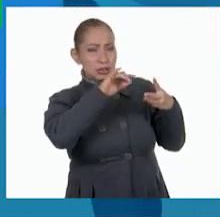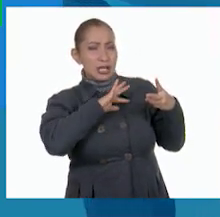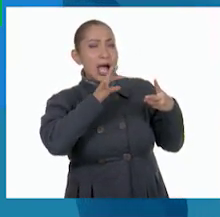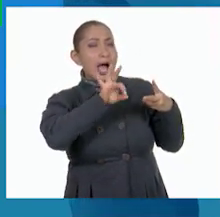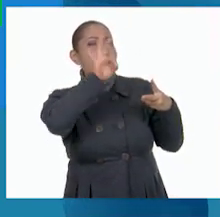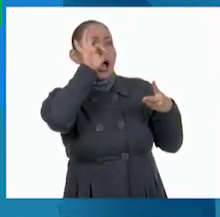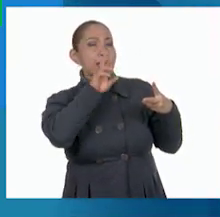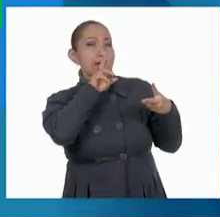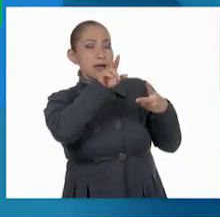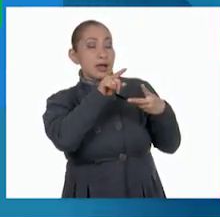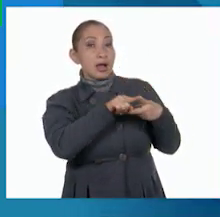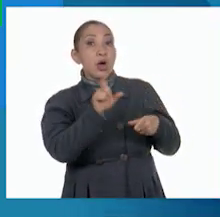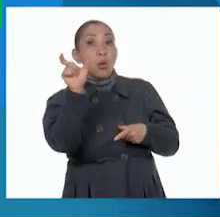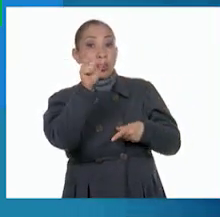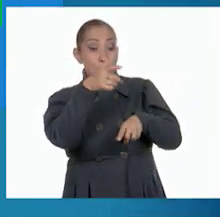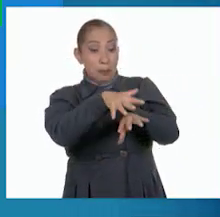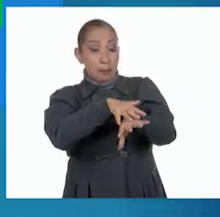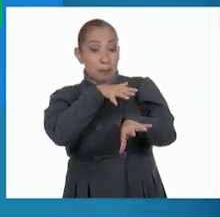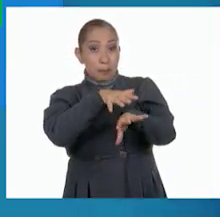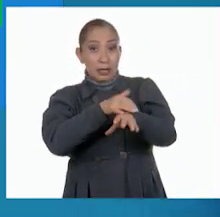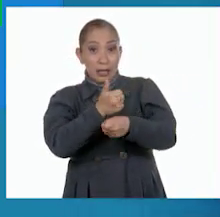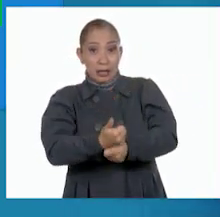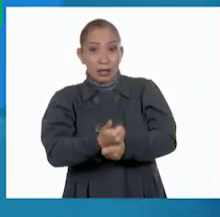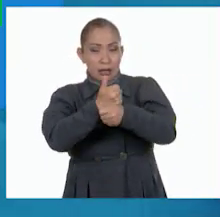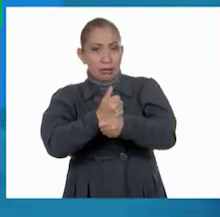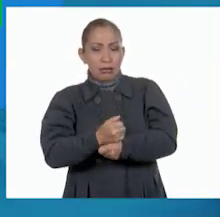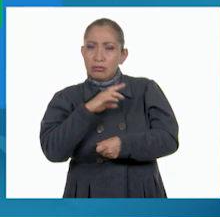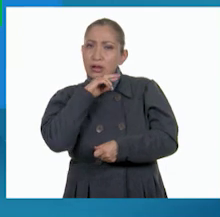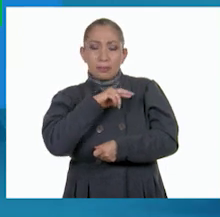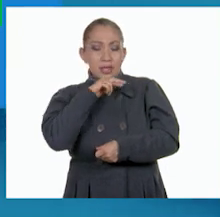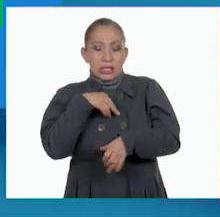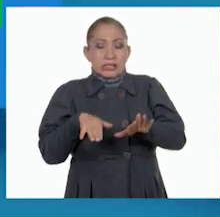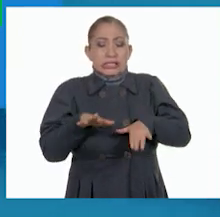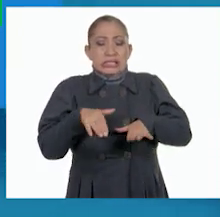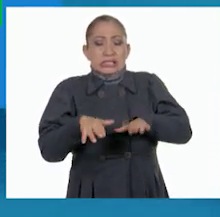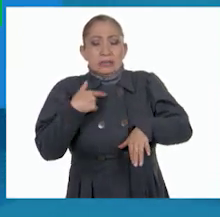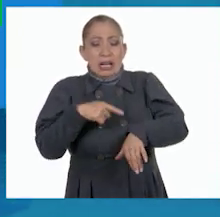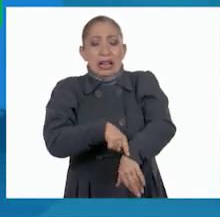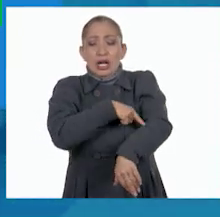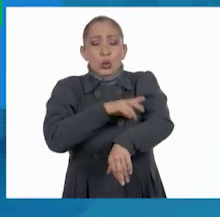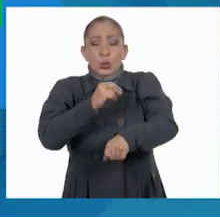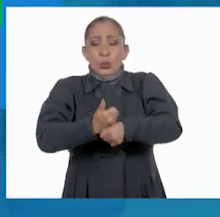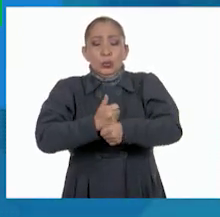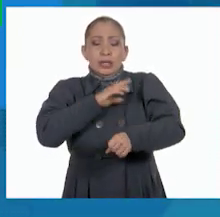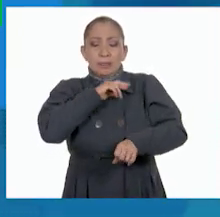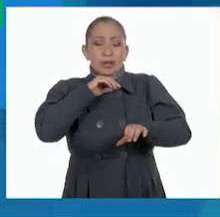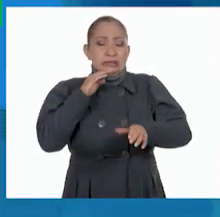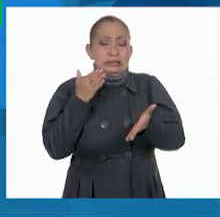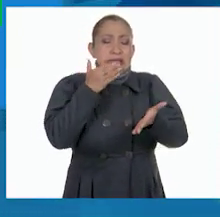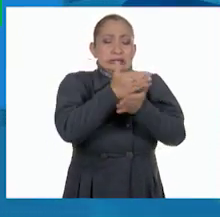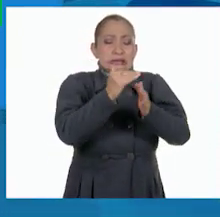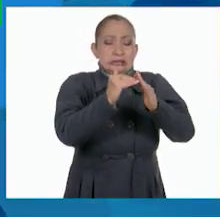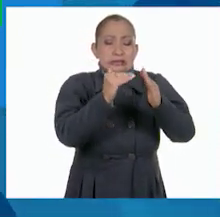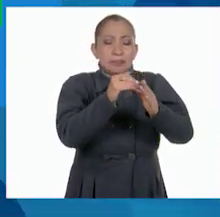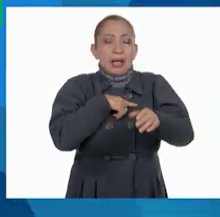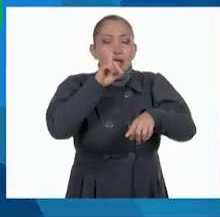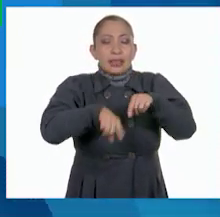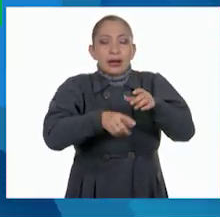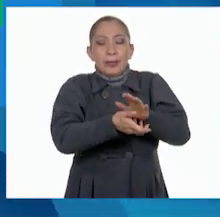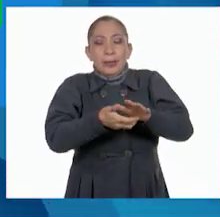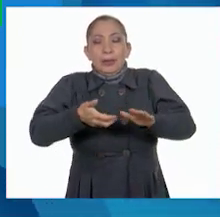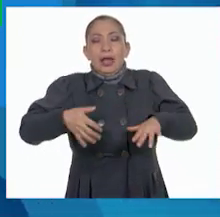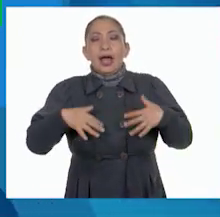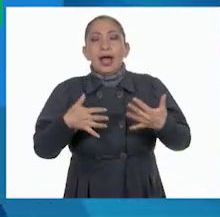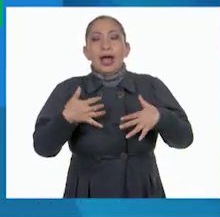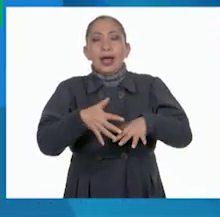tengo. Y es cuando un pie nos lastima, agilizamos el paso para no prolongar el dolor. ¿Verdad? Ajá. Que no nos siga